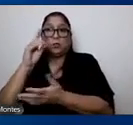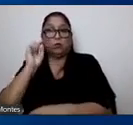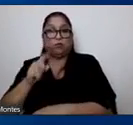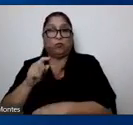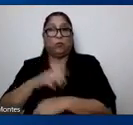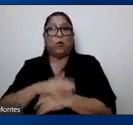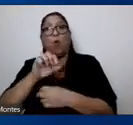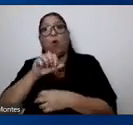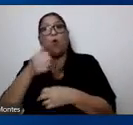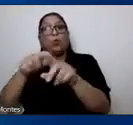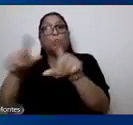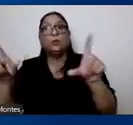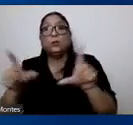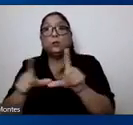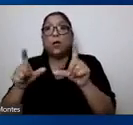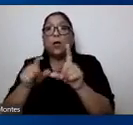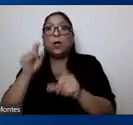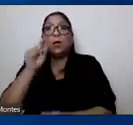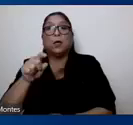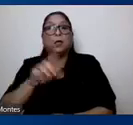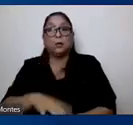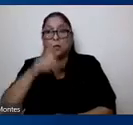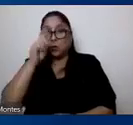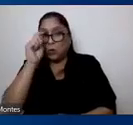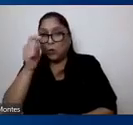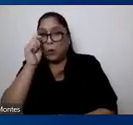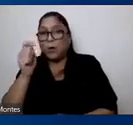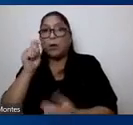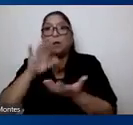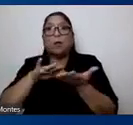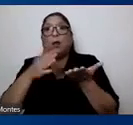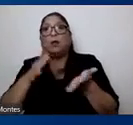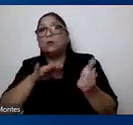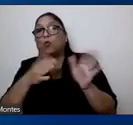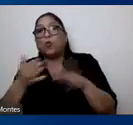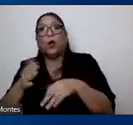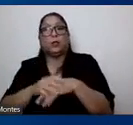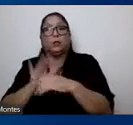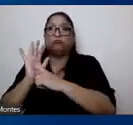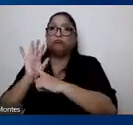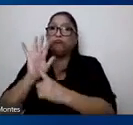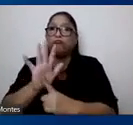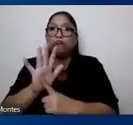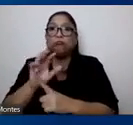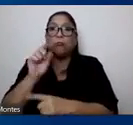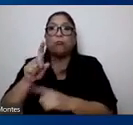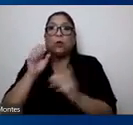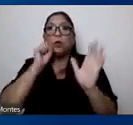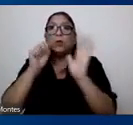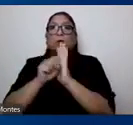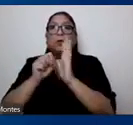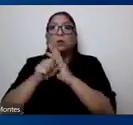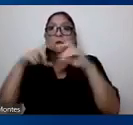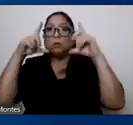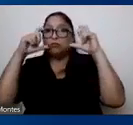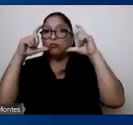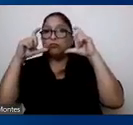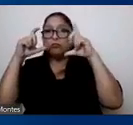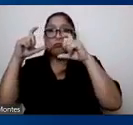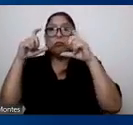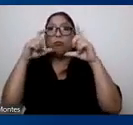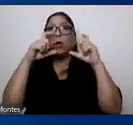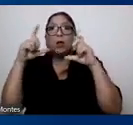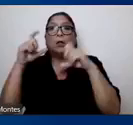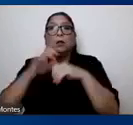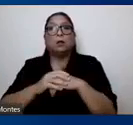otra sala. Esta sala es homenaje a las víctimas, una sala muy simbólica en la que encontramos estas imágenes,